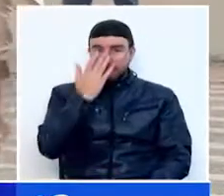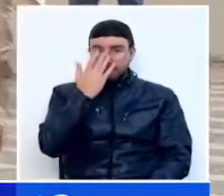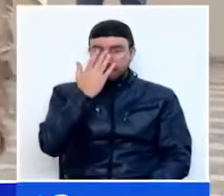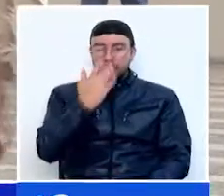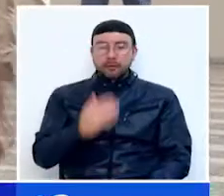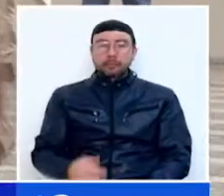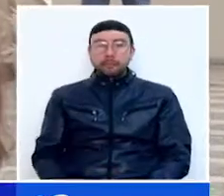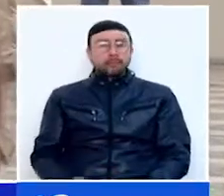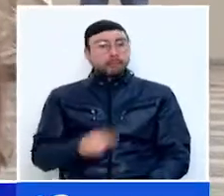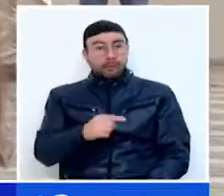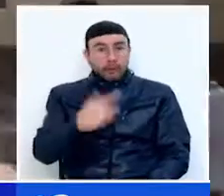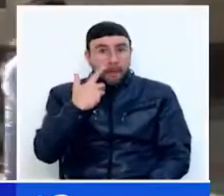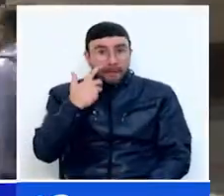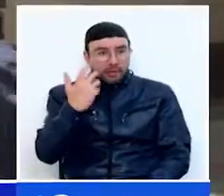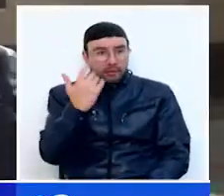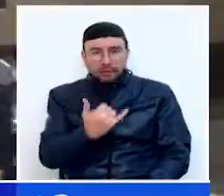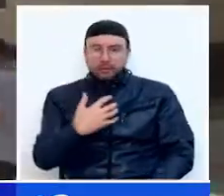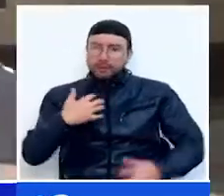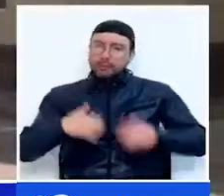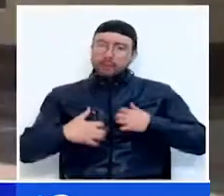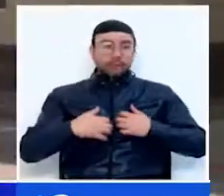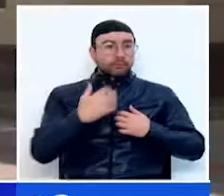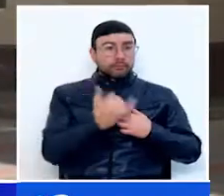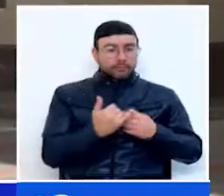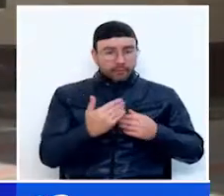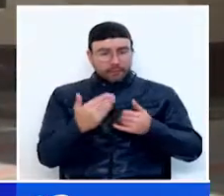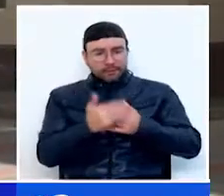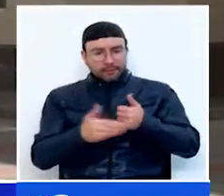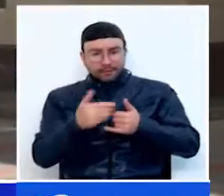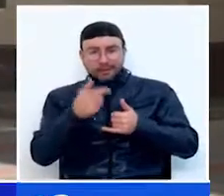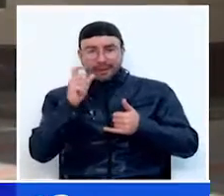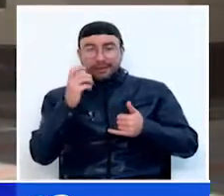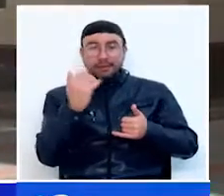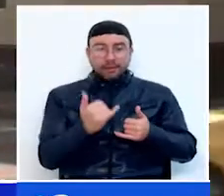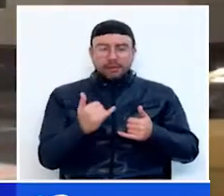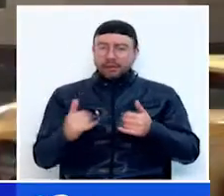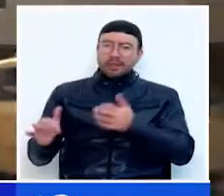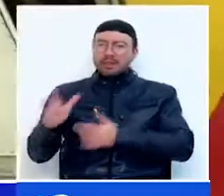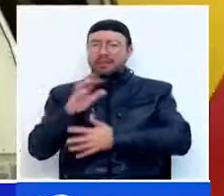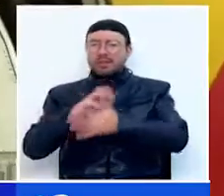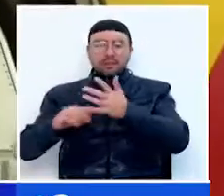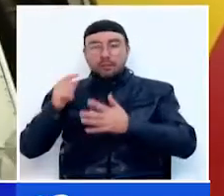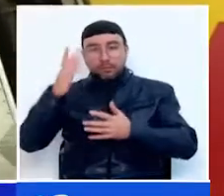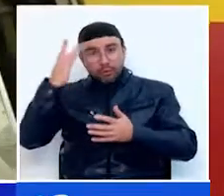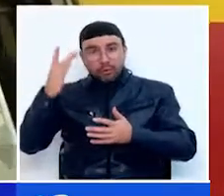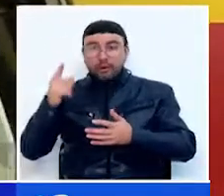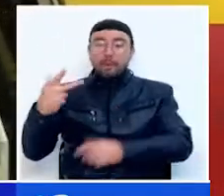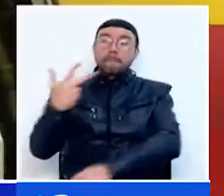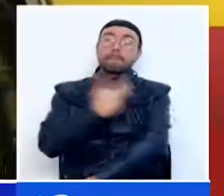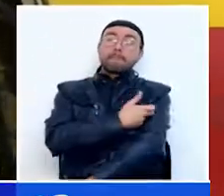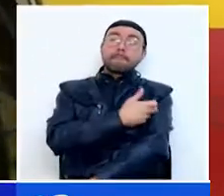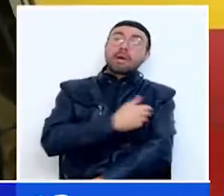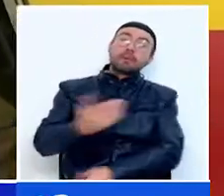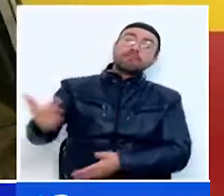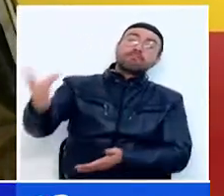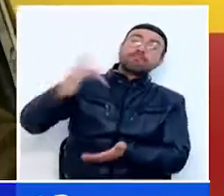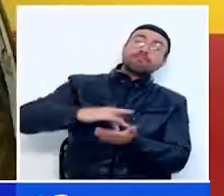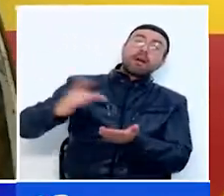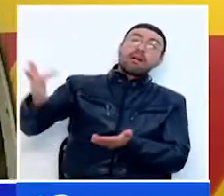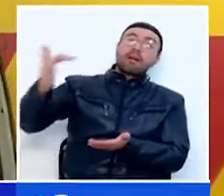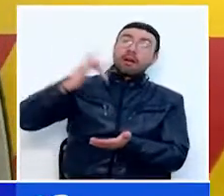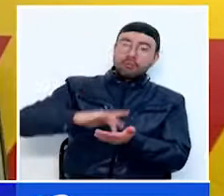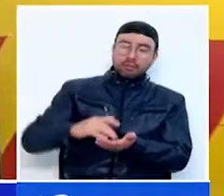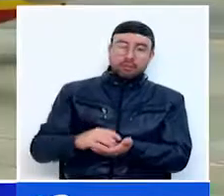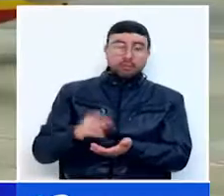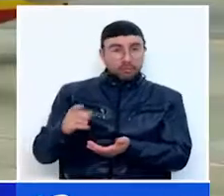Uno de los mayores temores de las autoridades en el departamento de Caldas en materia de orden público es la llegada de vacunas. Gracias a la intervención